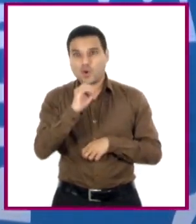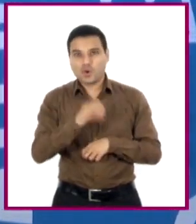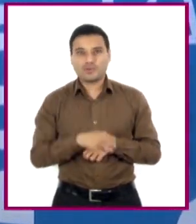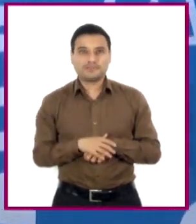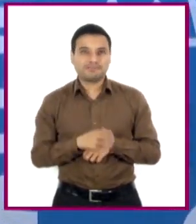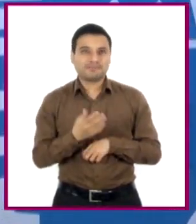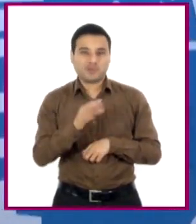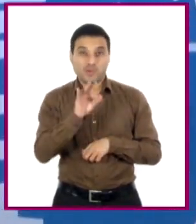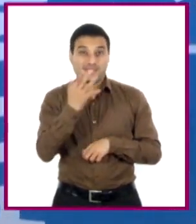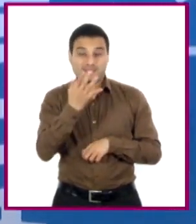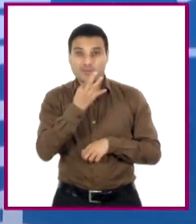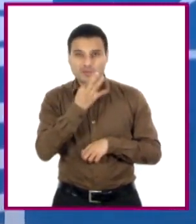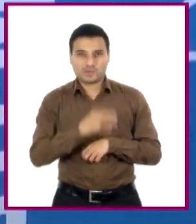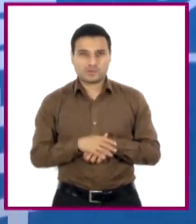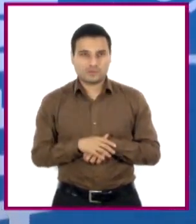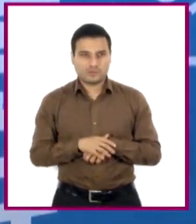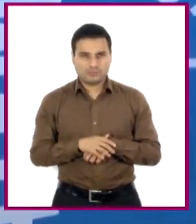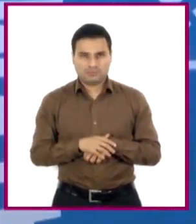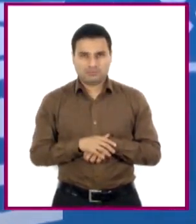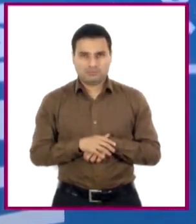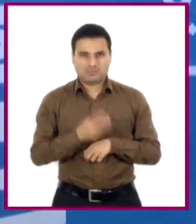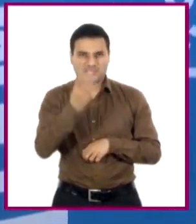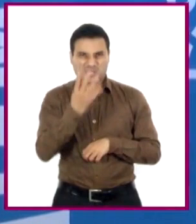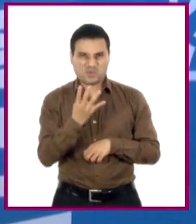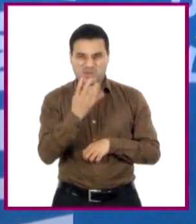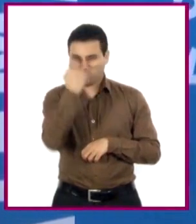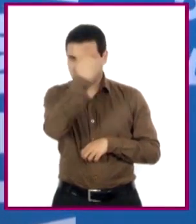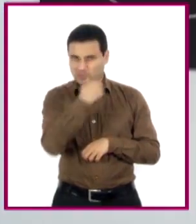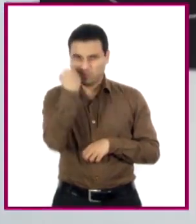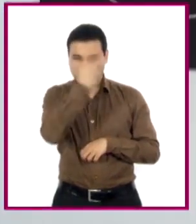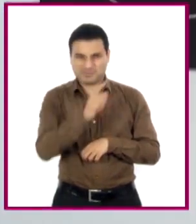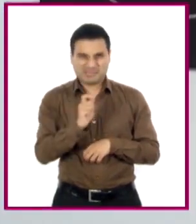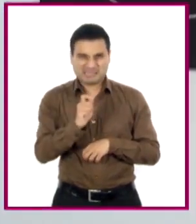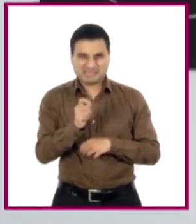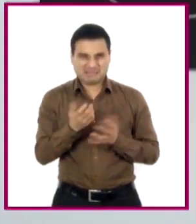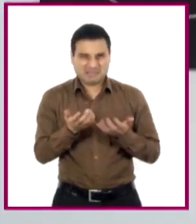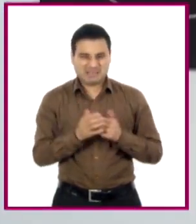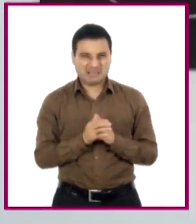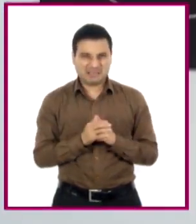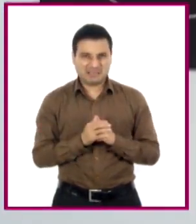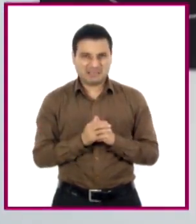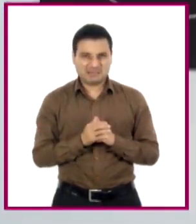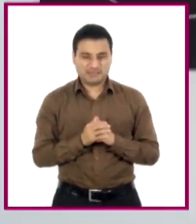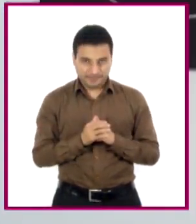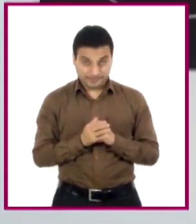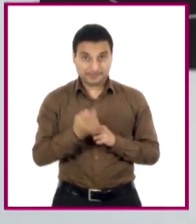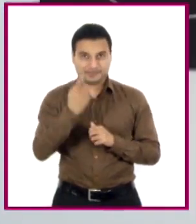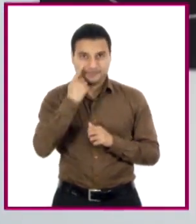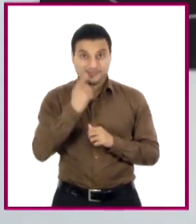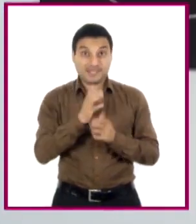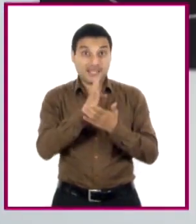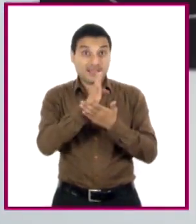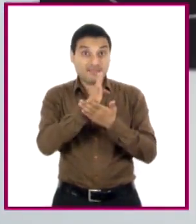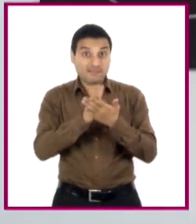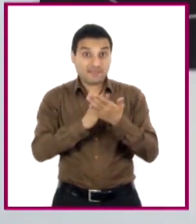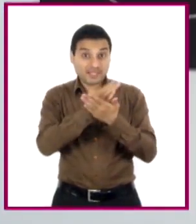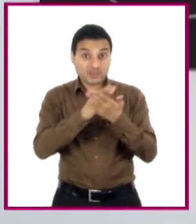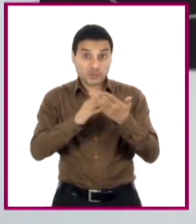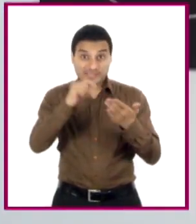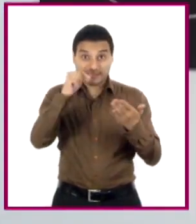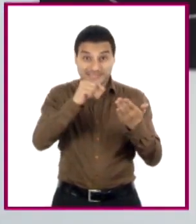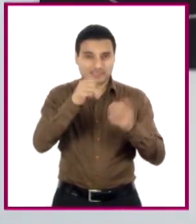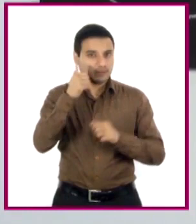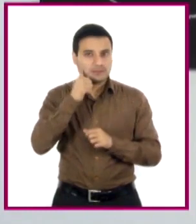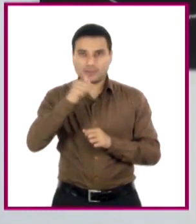preguntar qué significa esta manera de medir el tiempo? Es claro que las fracciones nos acompañan en nuestro día a